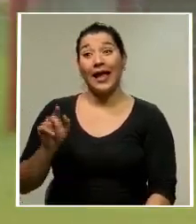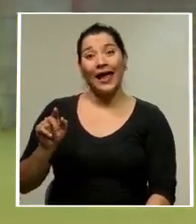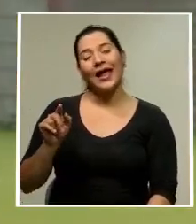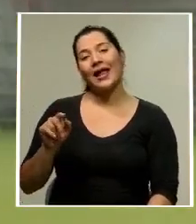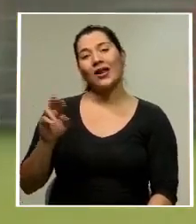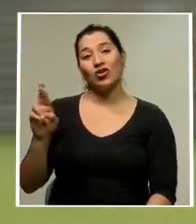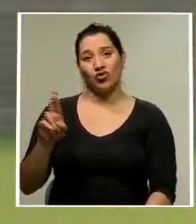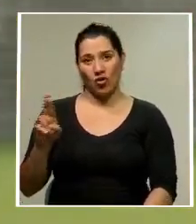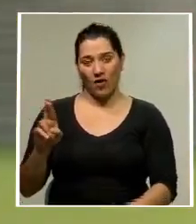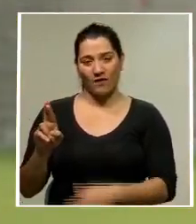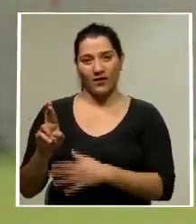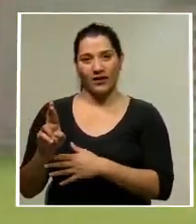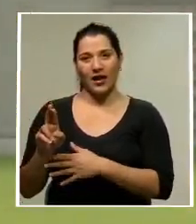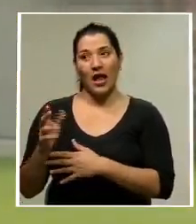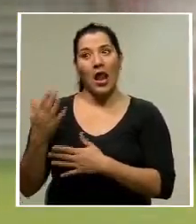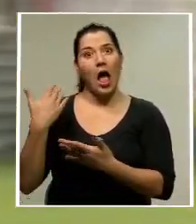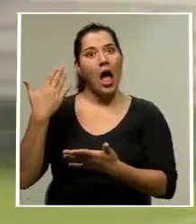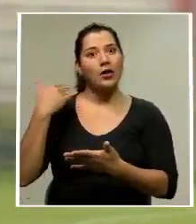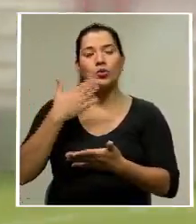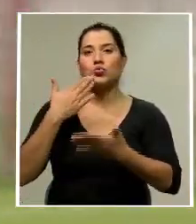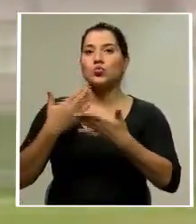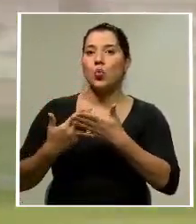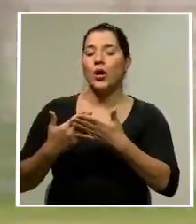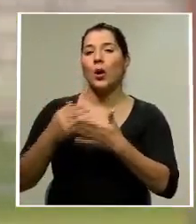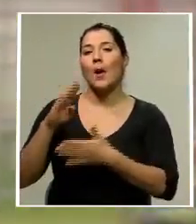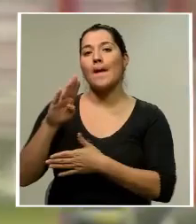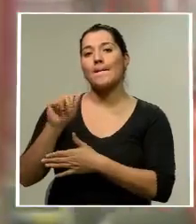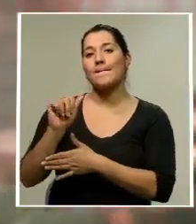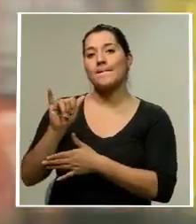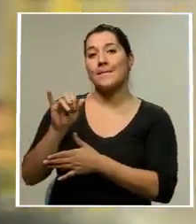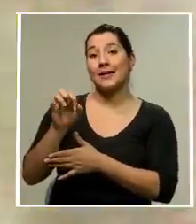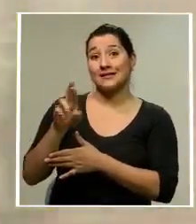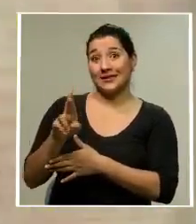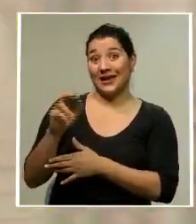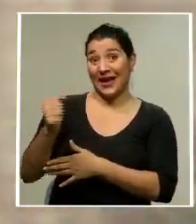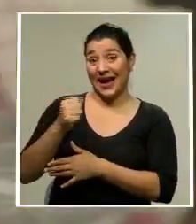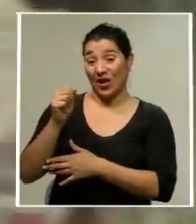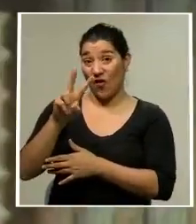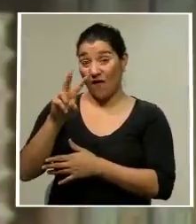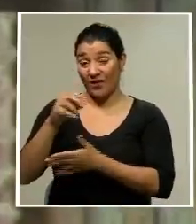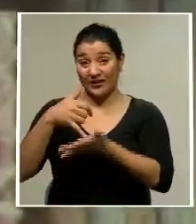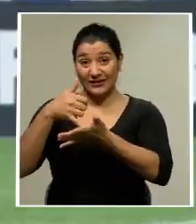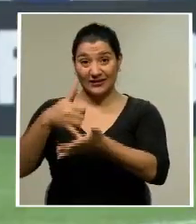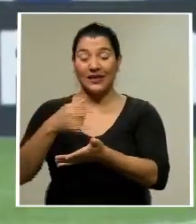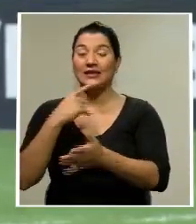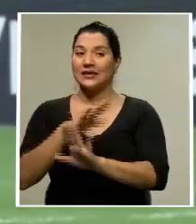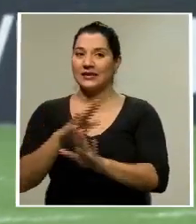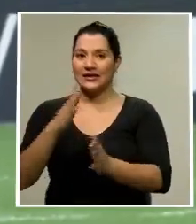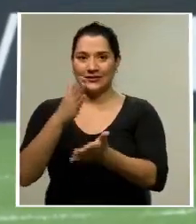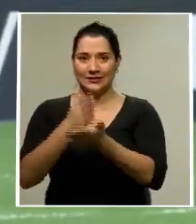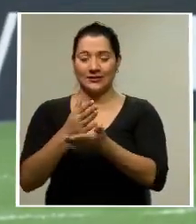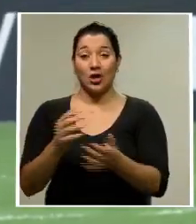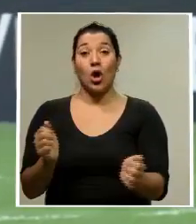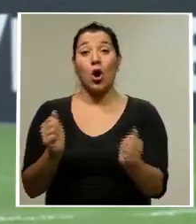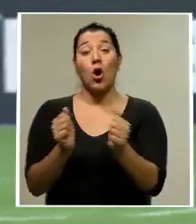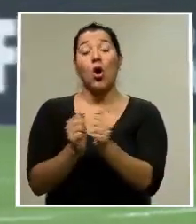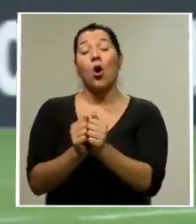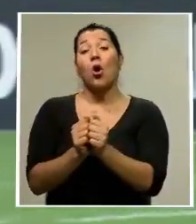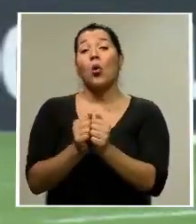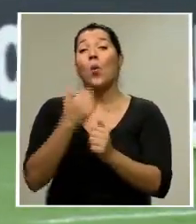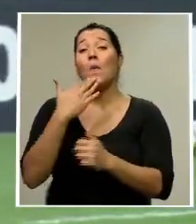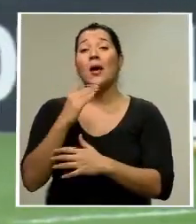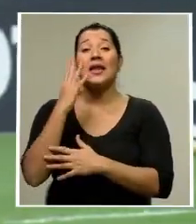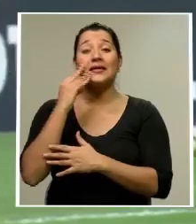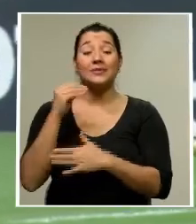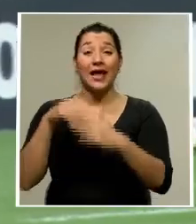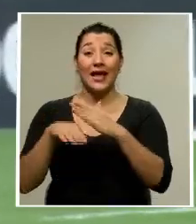Robben, antigua gloria del Bayern Múnich, con el que conquistó 20 títulos, se cierra definitivamente con un registro amargo por la mala experiencia en